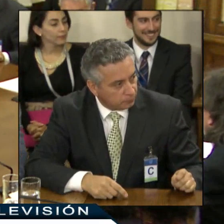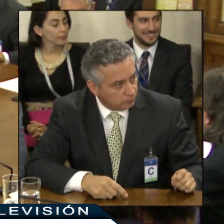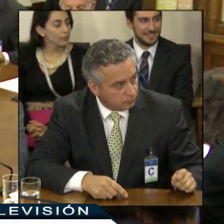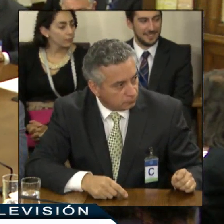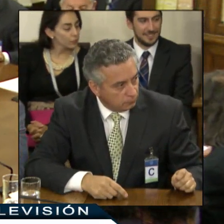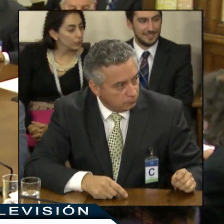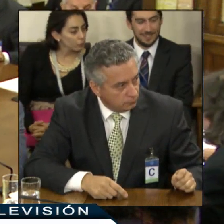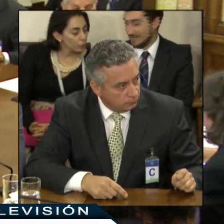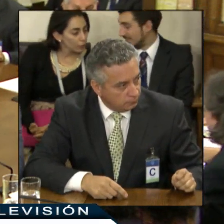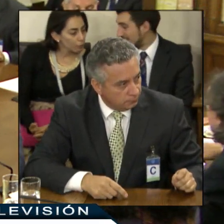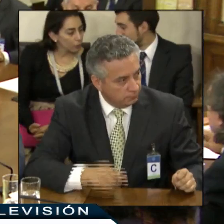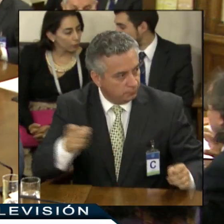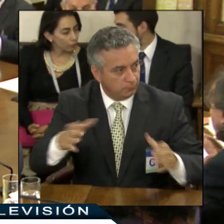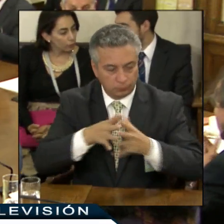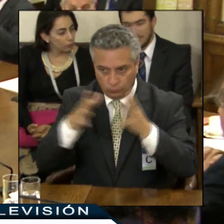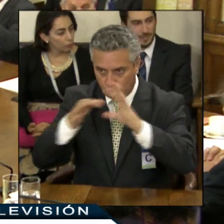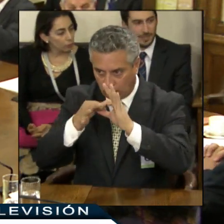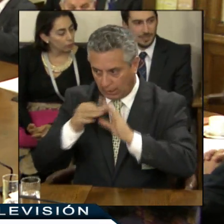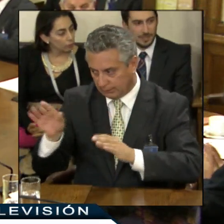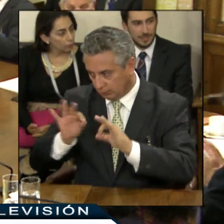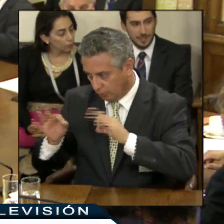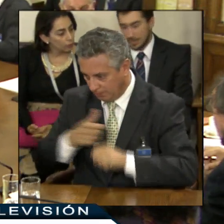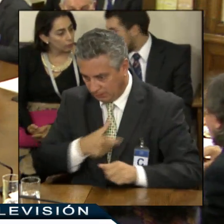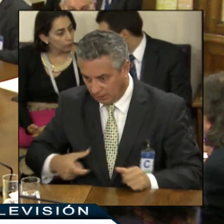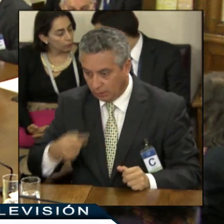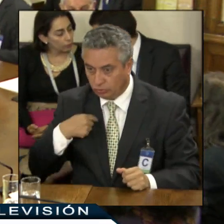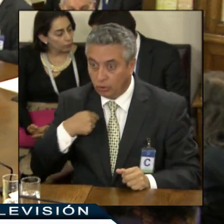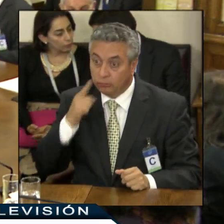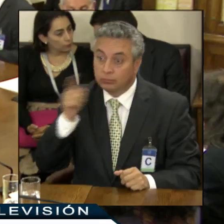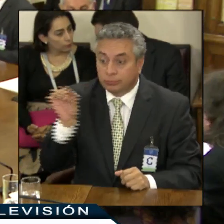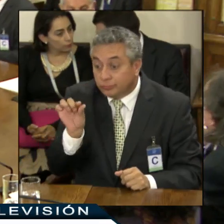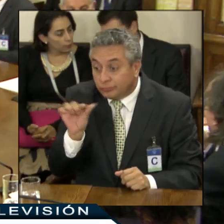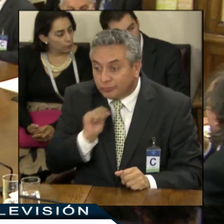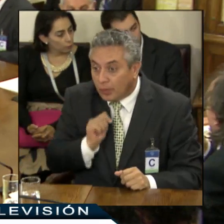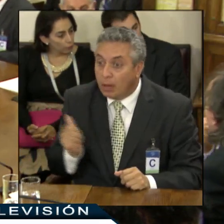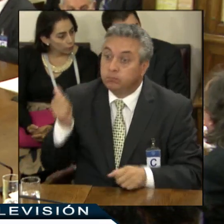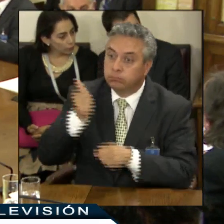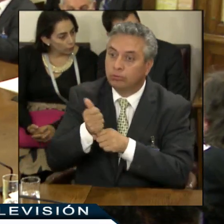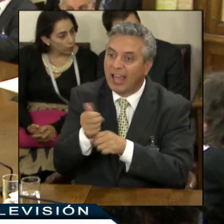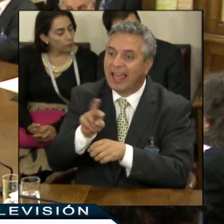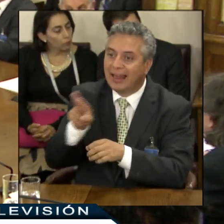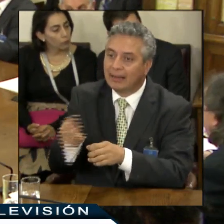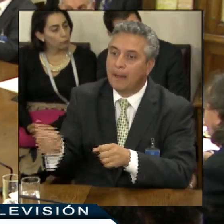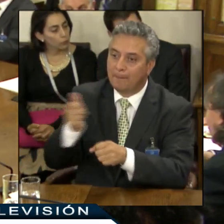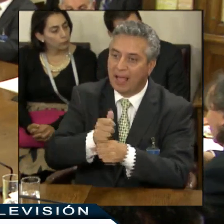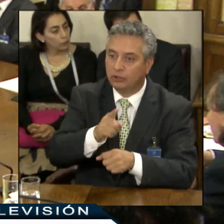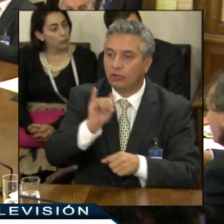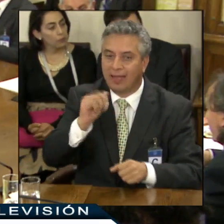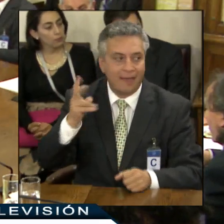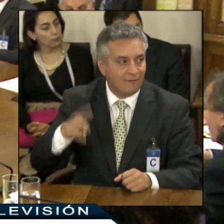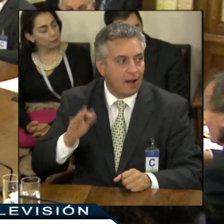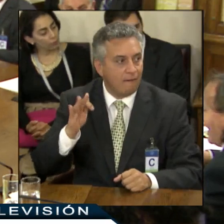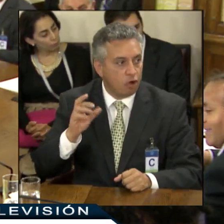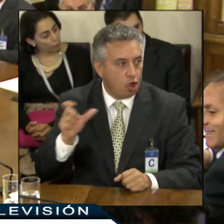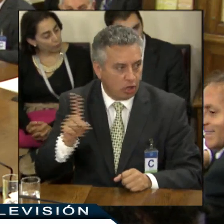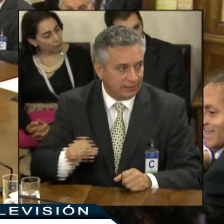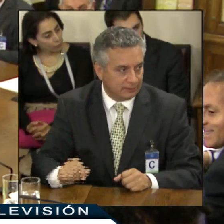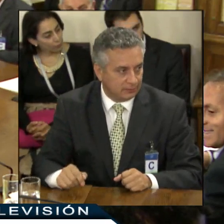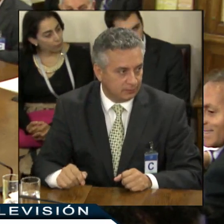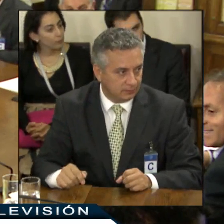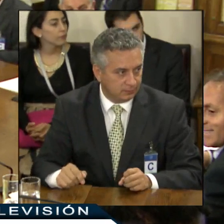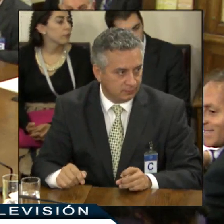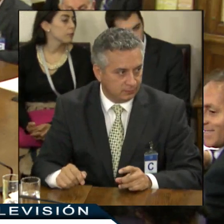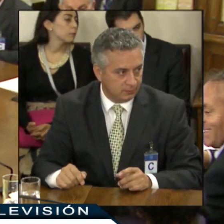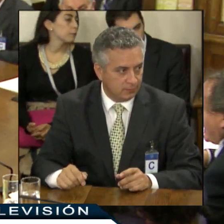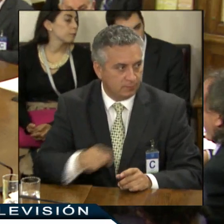fuente Muchas gracias señor presidente Bueno yo estoy circunstancialmente haciendo reemplazo por el diputado Iván flores pero declara